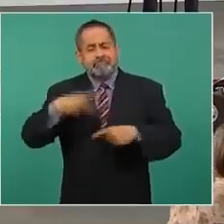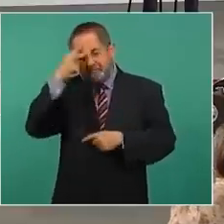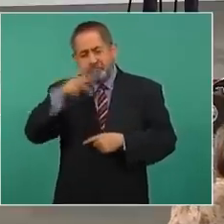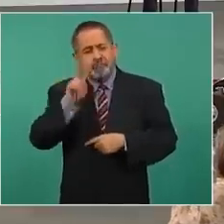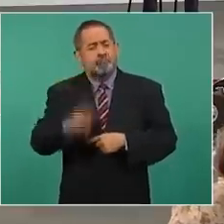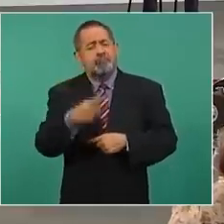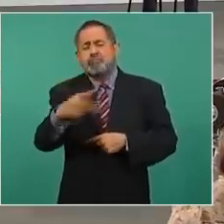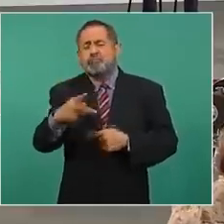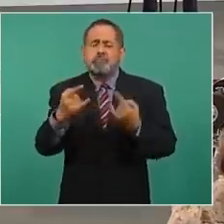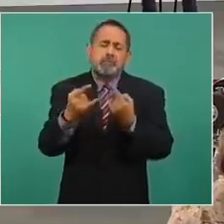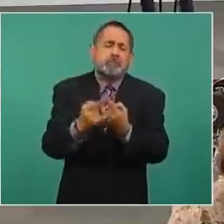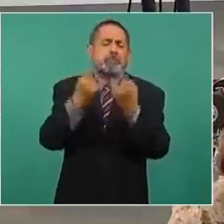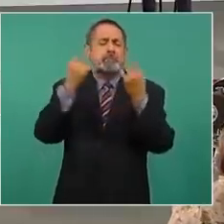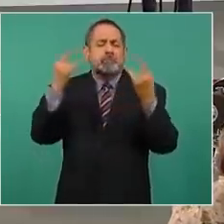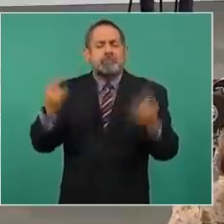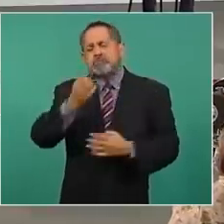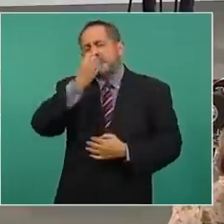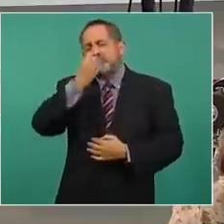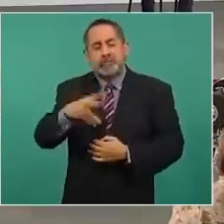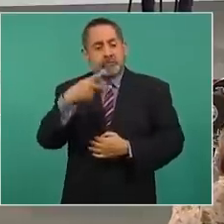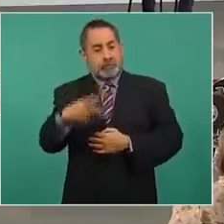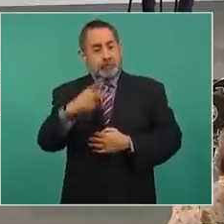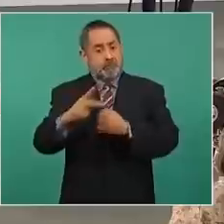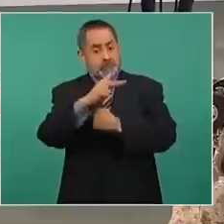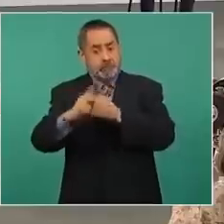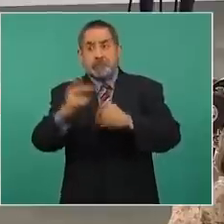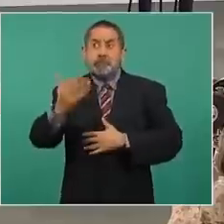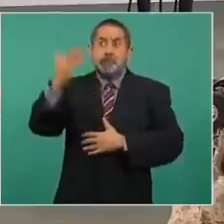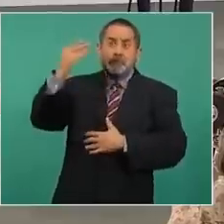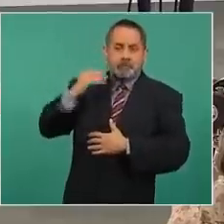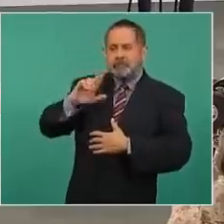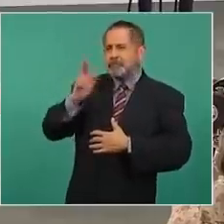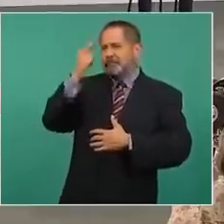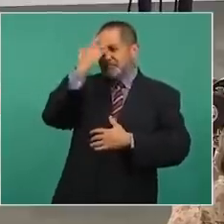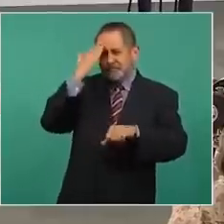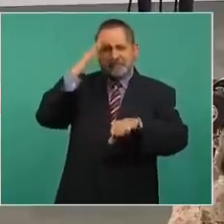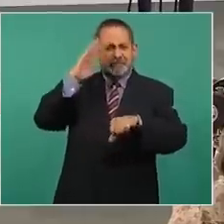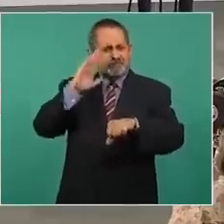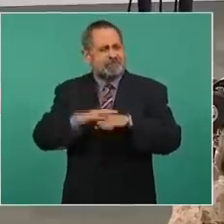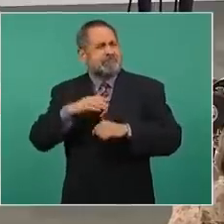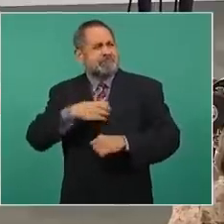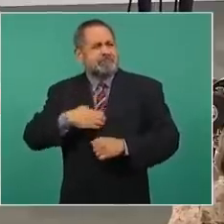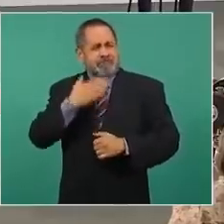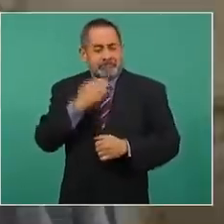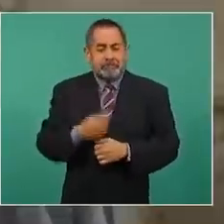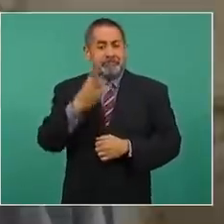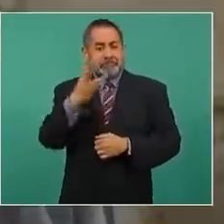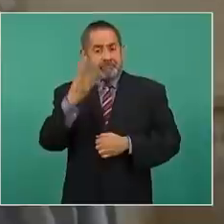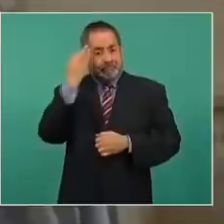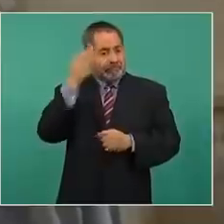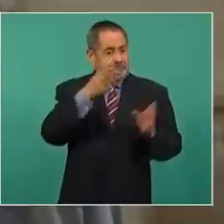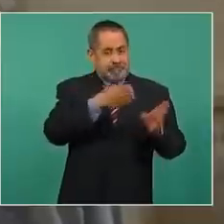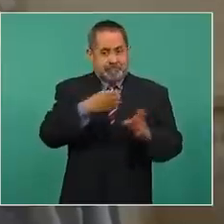histórica ocasión en la que su nación conmemorar recuerda y celebra tres momentos